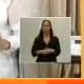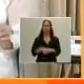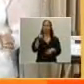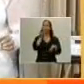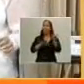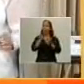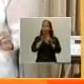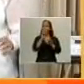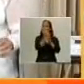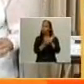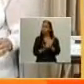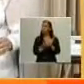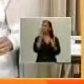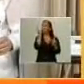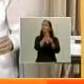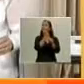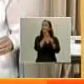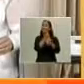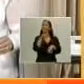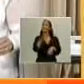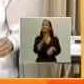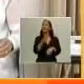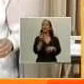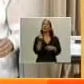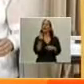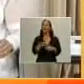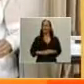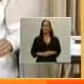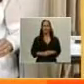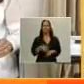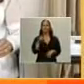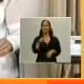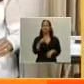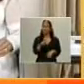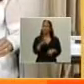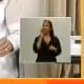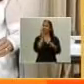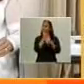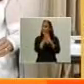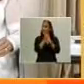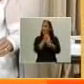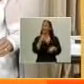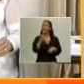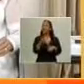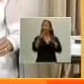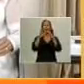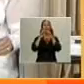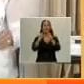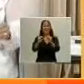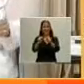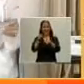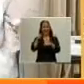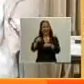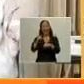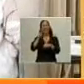que mostró la cara de Stiuso, de alguna manera visibilizó a estos agentes secretos a través de mostrar la cara de Jaime Stiuso, uno de los directores de